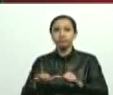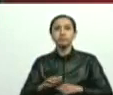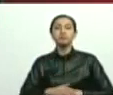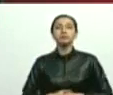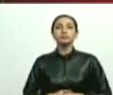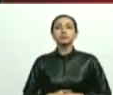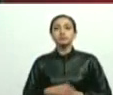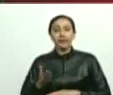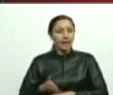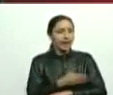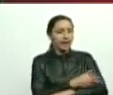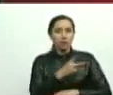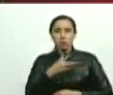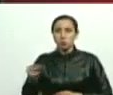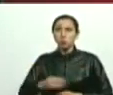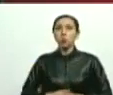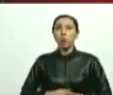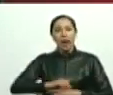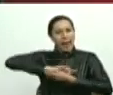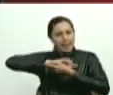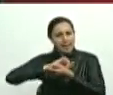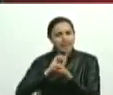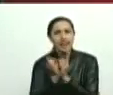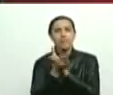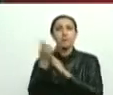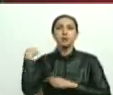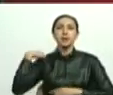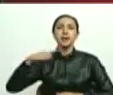Tiene que ser el año de los cambios